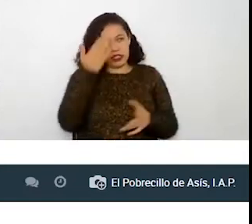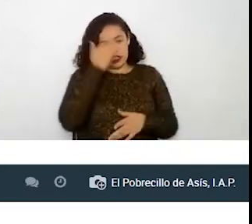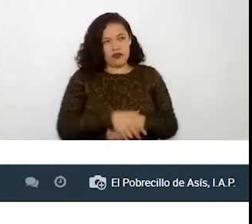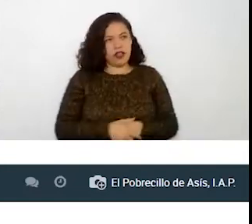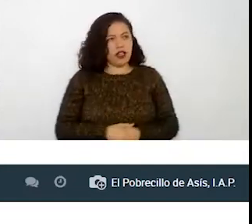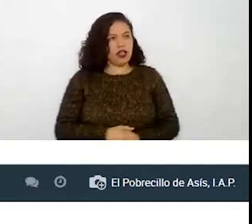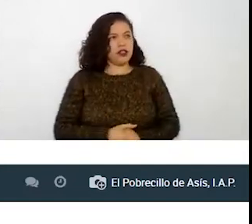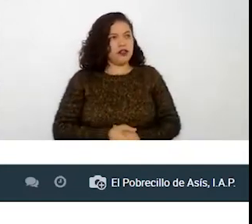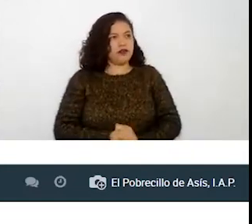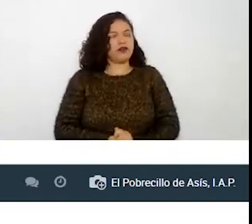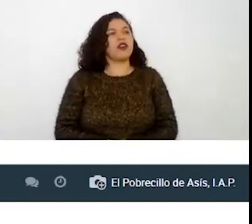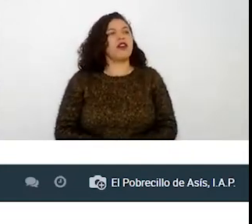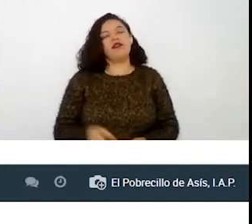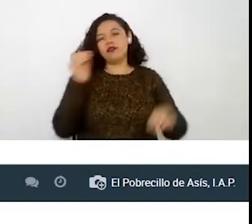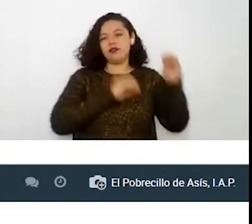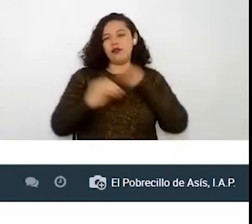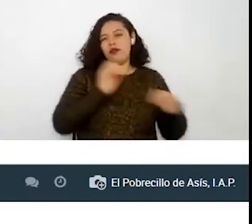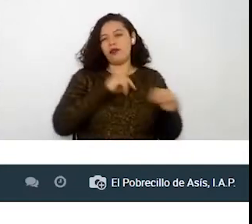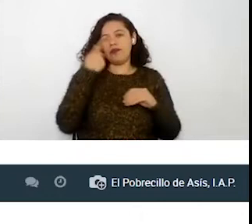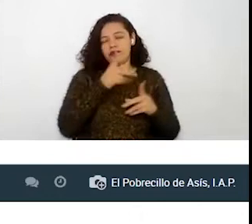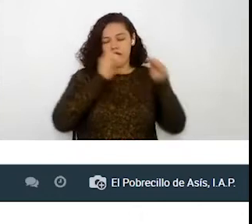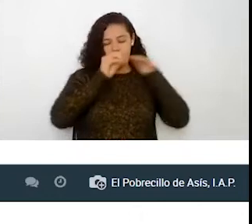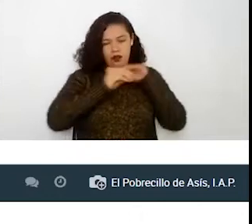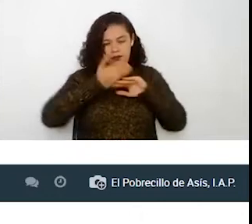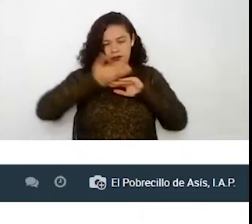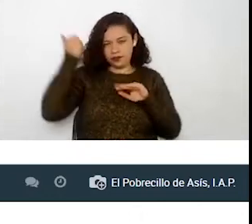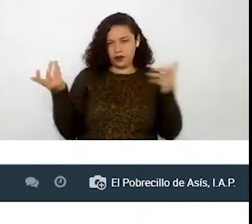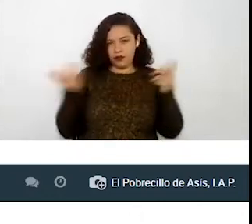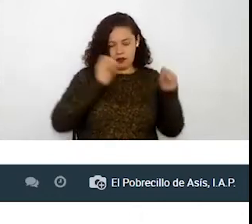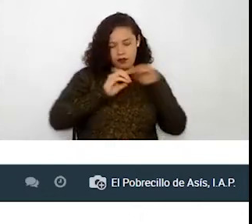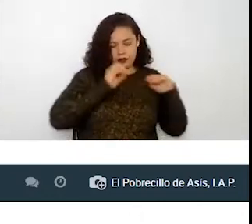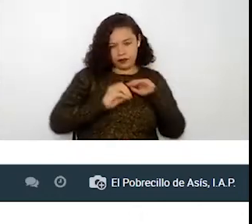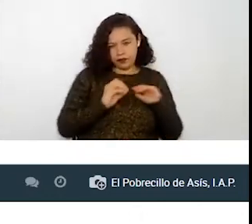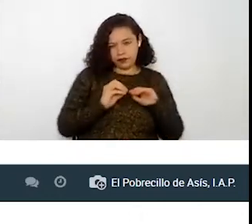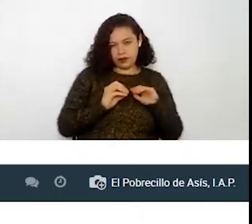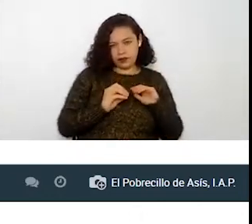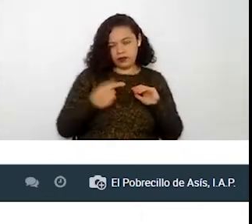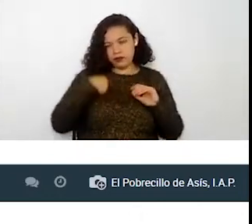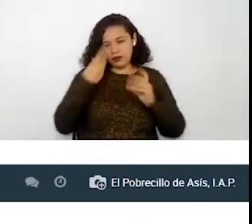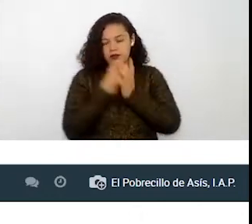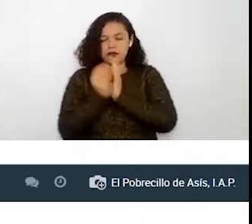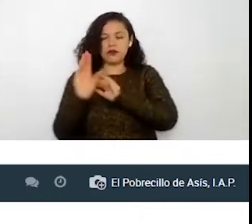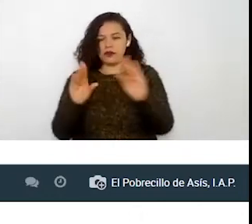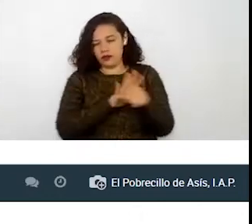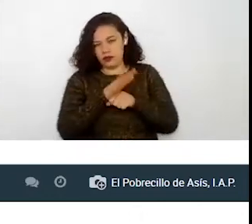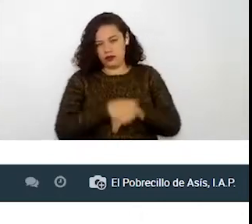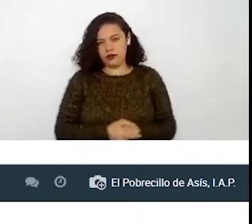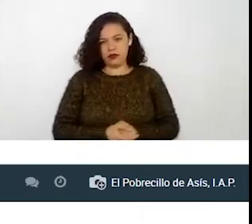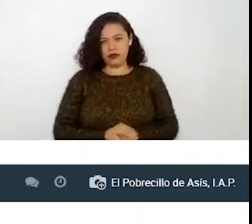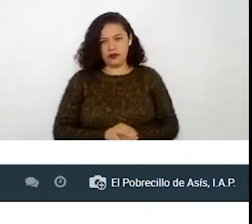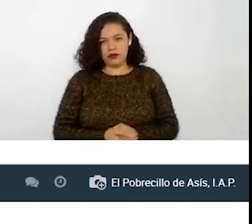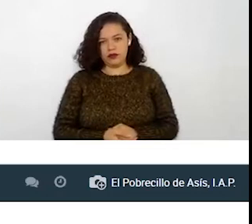como en cuenta de acuerdo a lo que han hecho anteriormente que es en Qué es en lo que capacitan no entonces